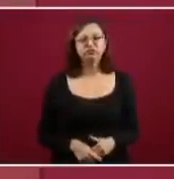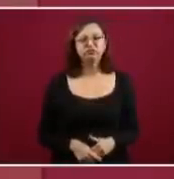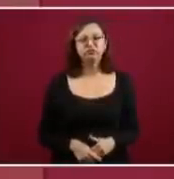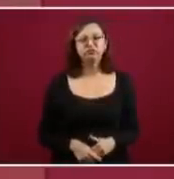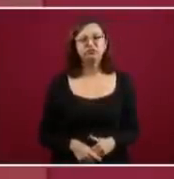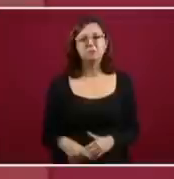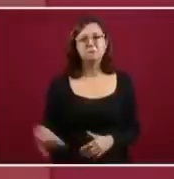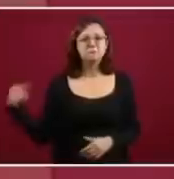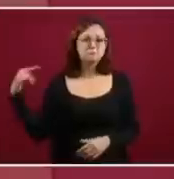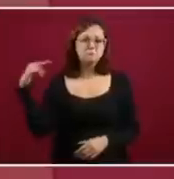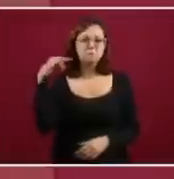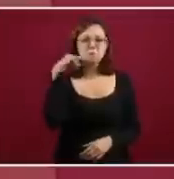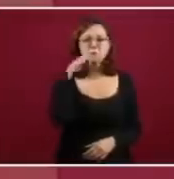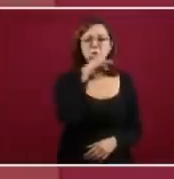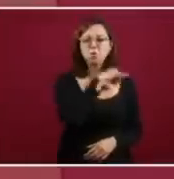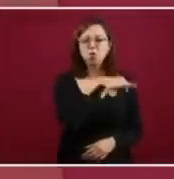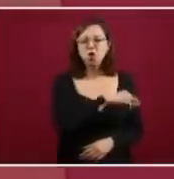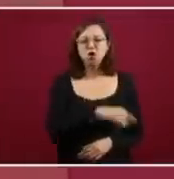hipócrita